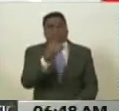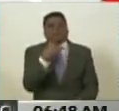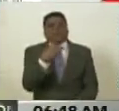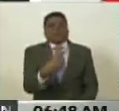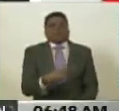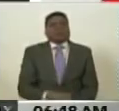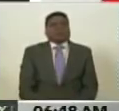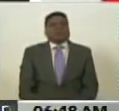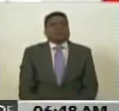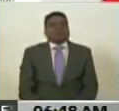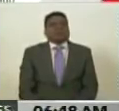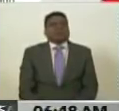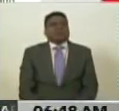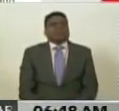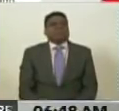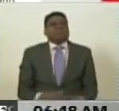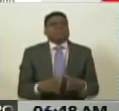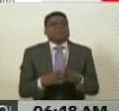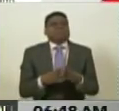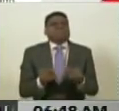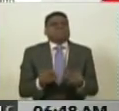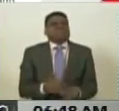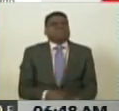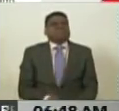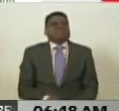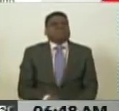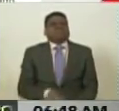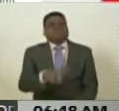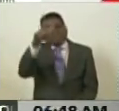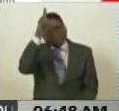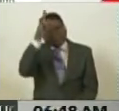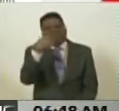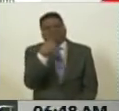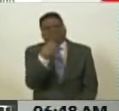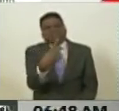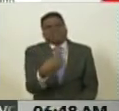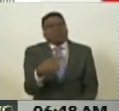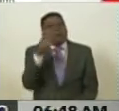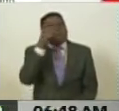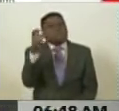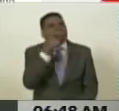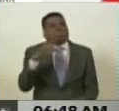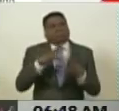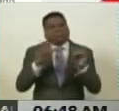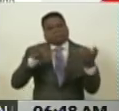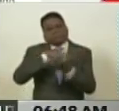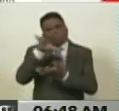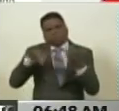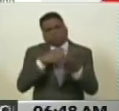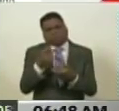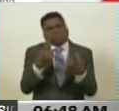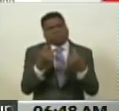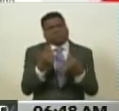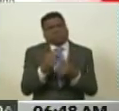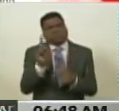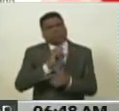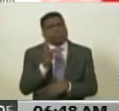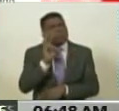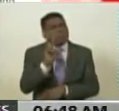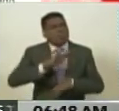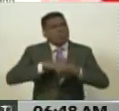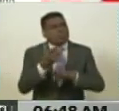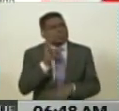Nicolás Maduro y recoge algunas afirmaciones, comenzando con Leopoldo López que dijo, "Se buscan una guerra no convencional porque no enfrentan